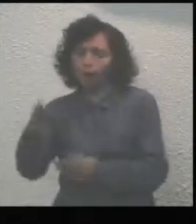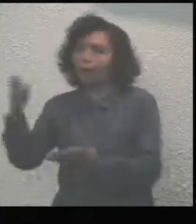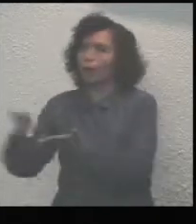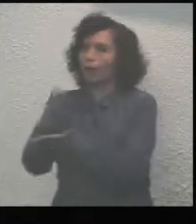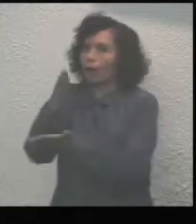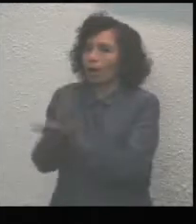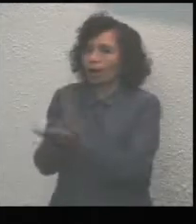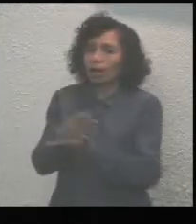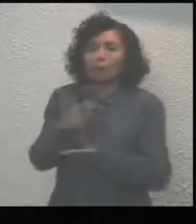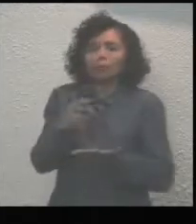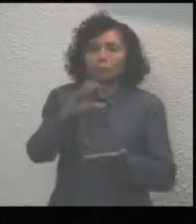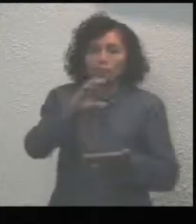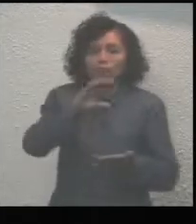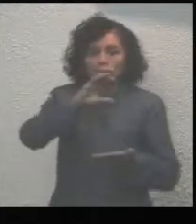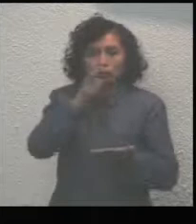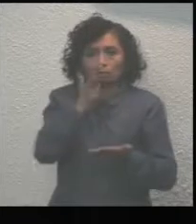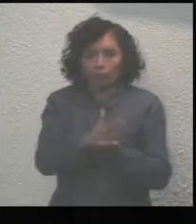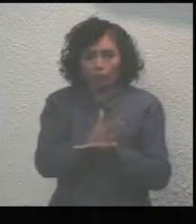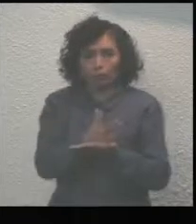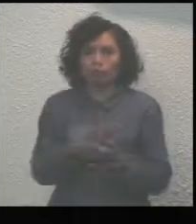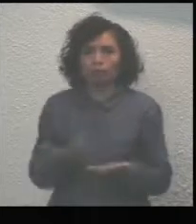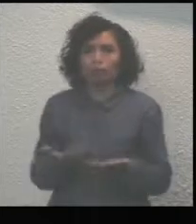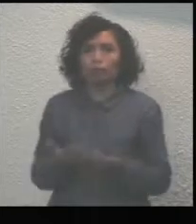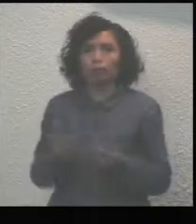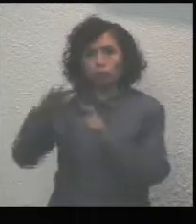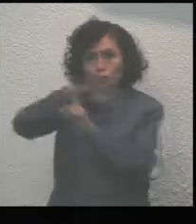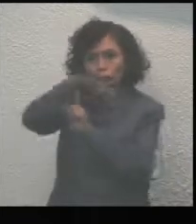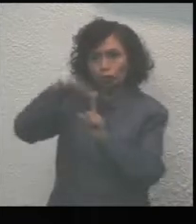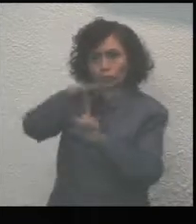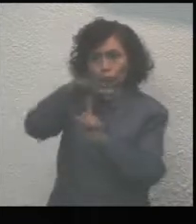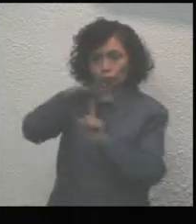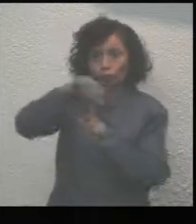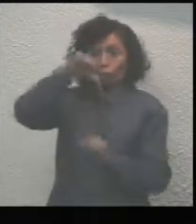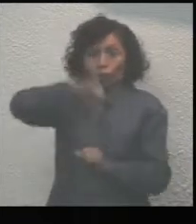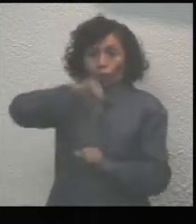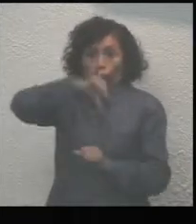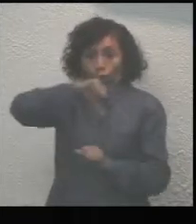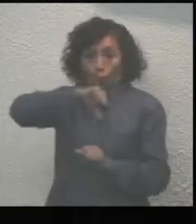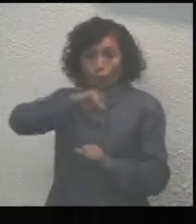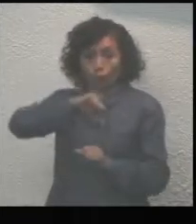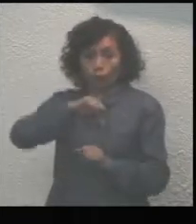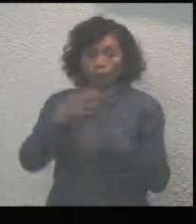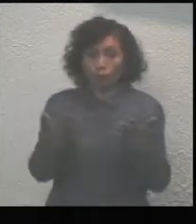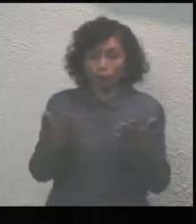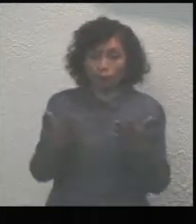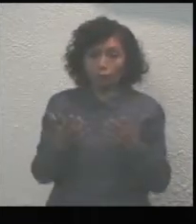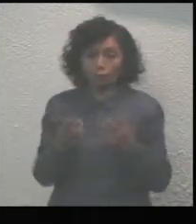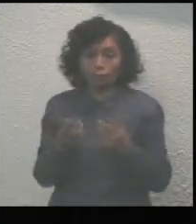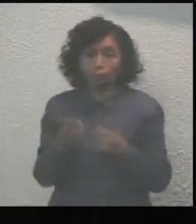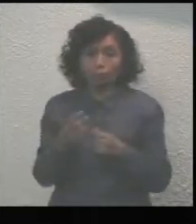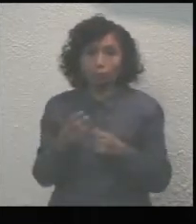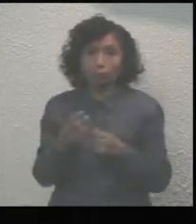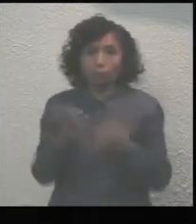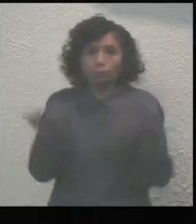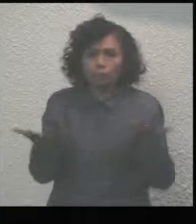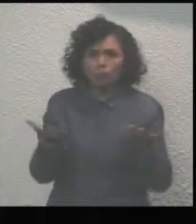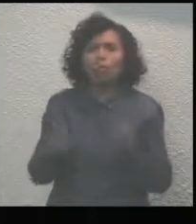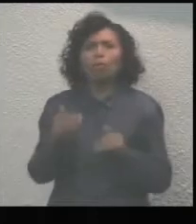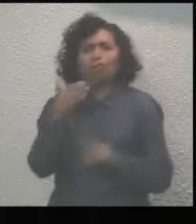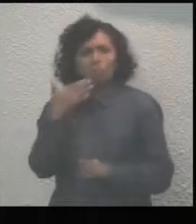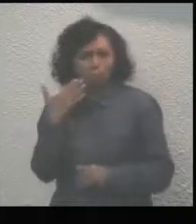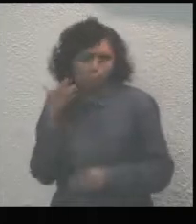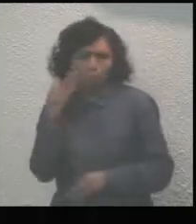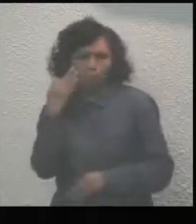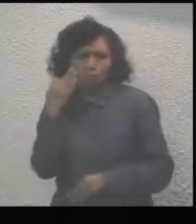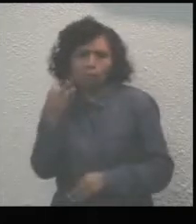y de Chetumal. El contexto que hoy nos encuentra en este acto de rendición de cuentas pone de